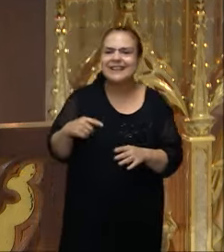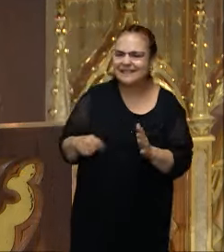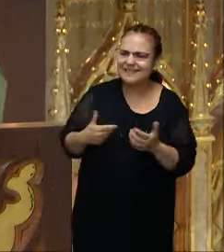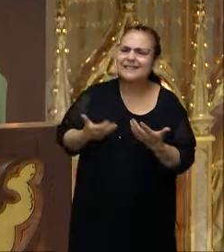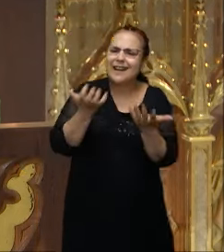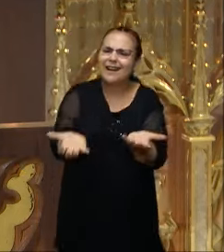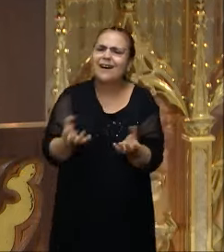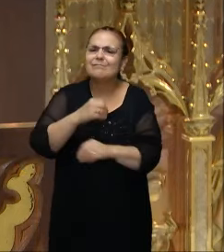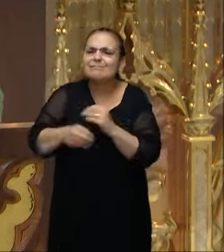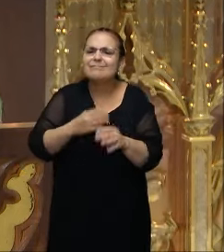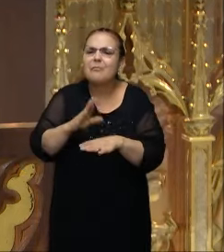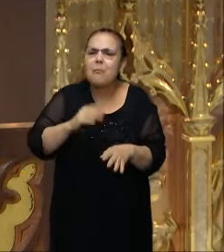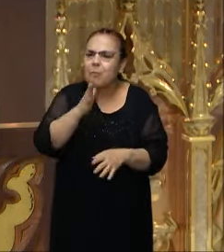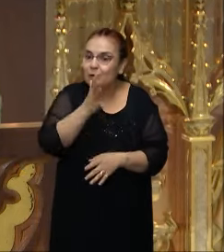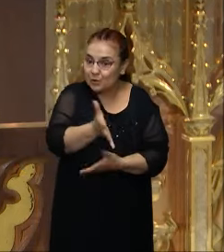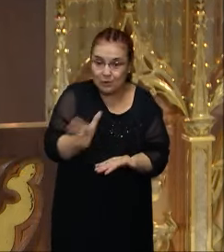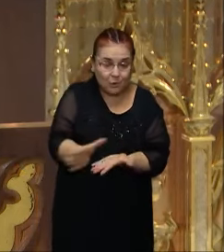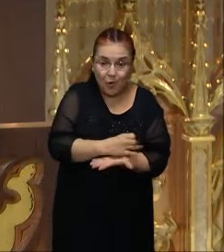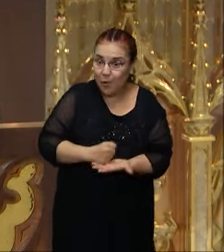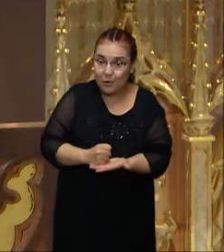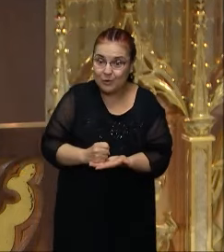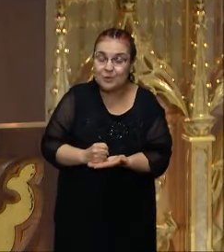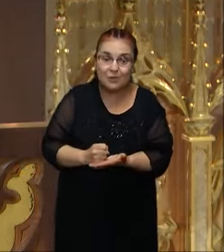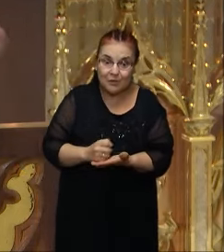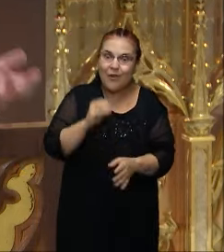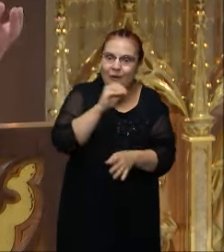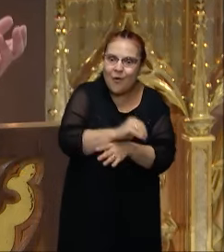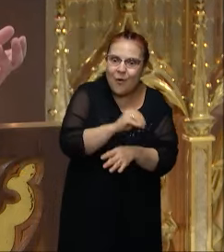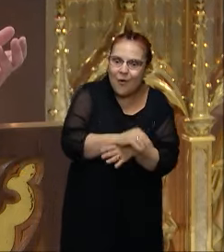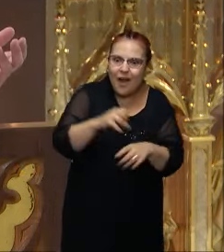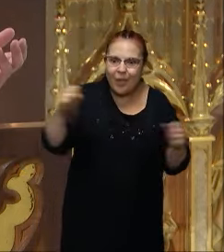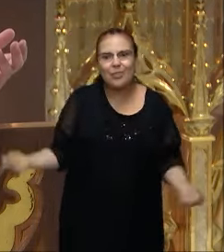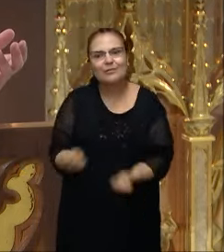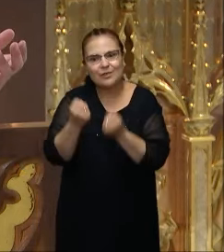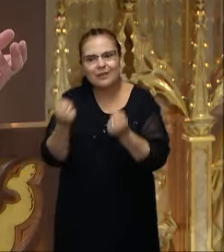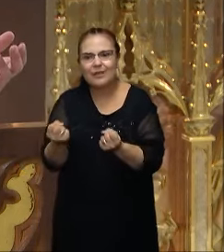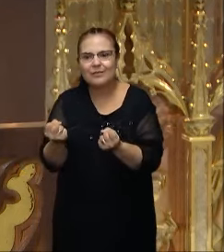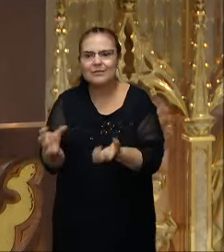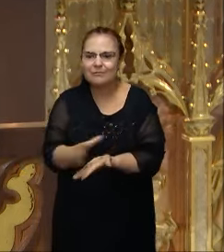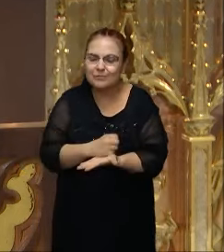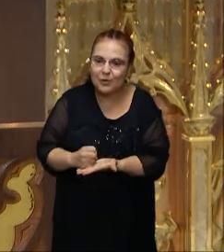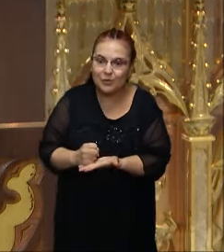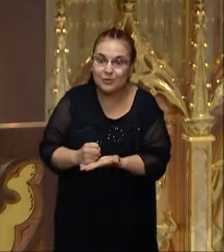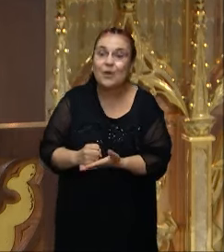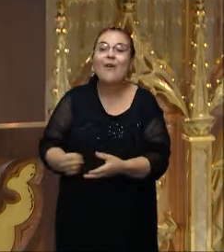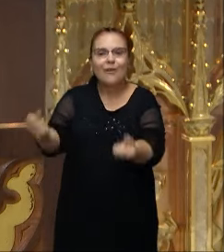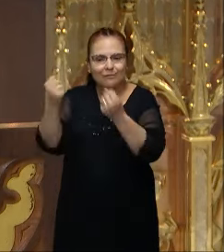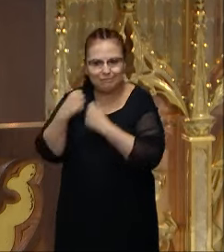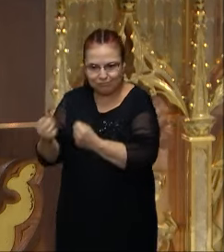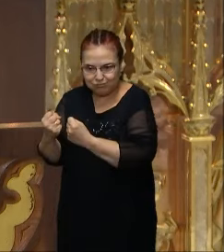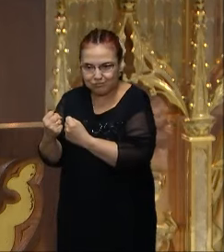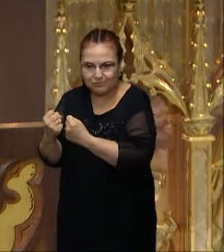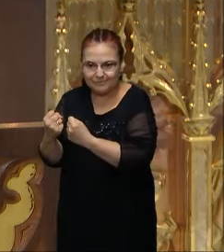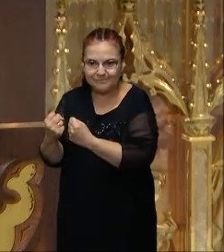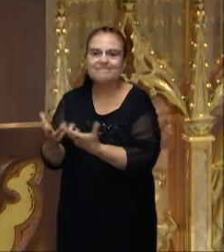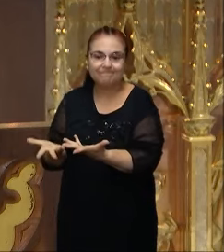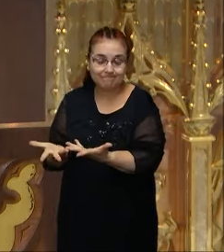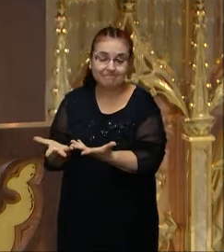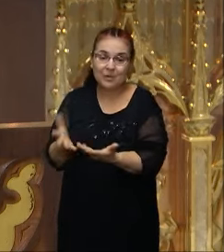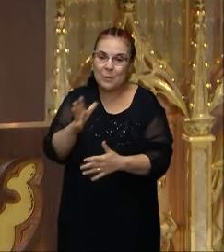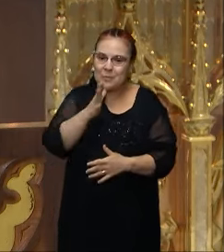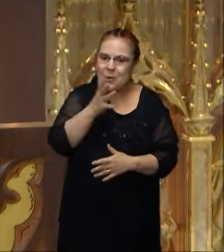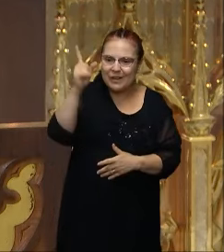Y lo hace recorriendo los pueblos y ciudades y curando, ayudando, sanando y fortaleciendo.